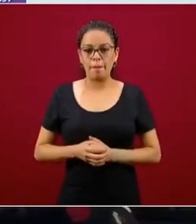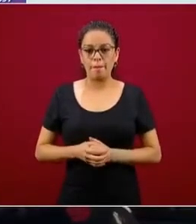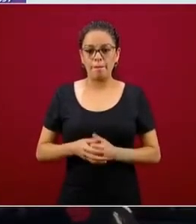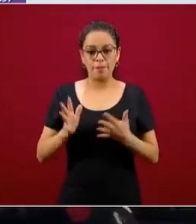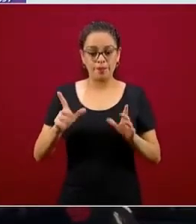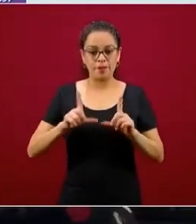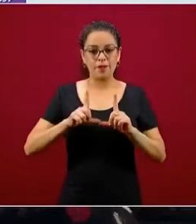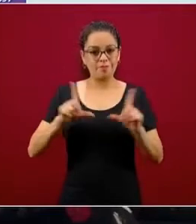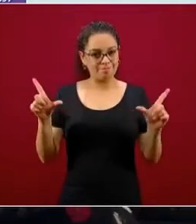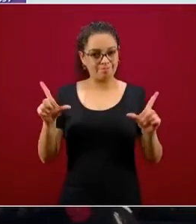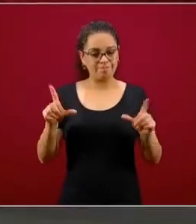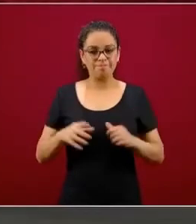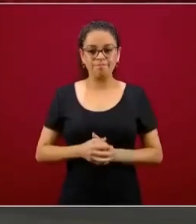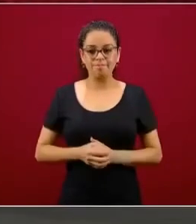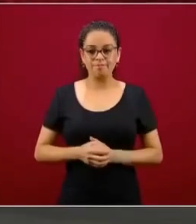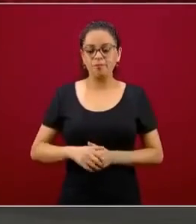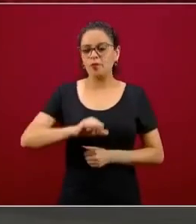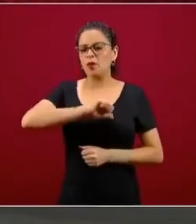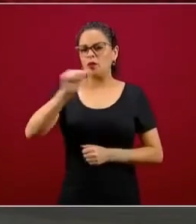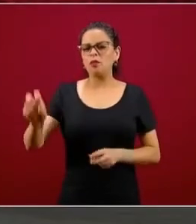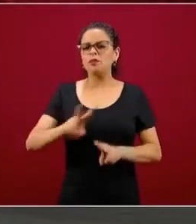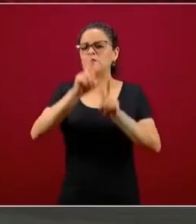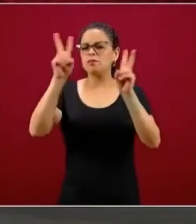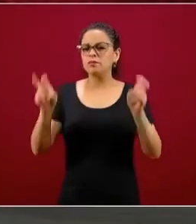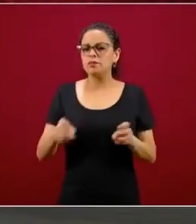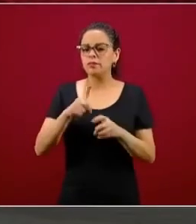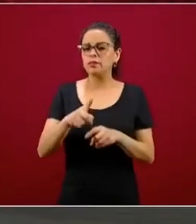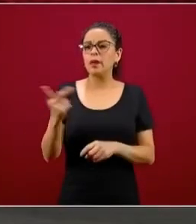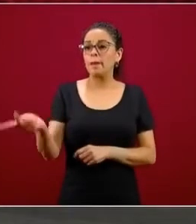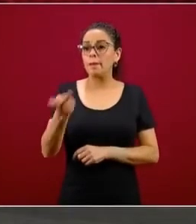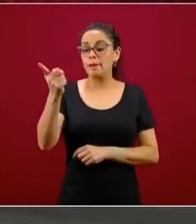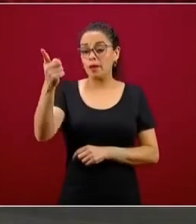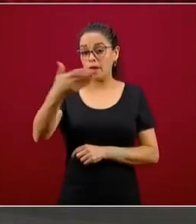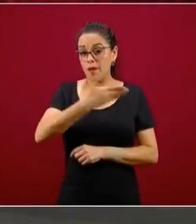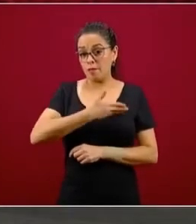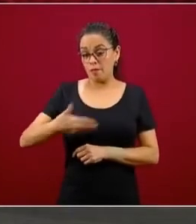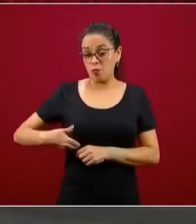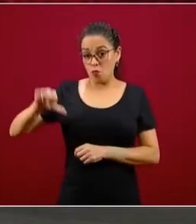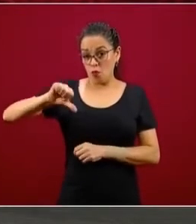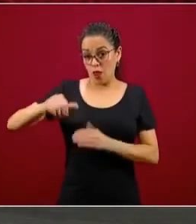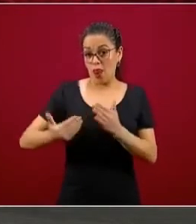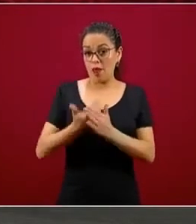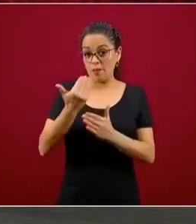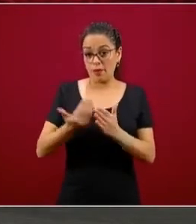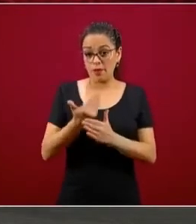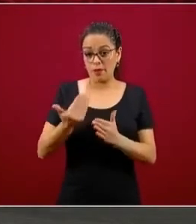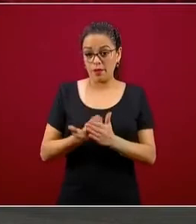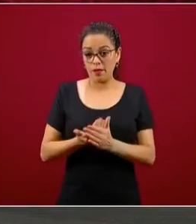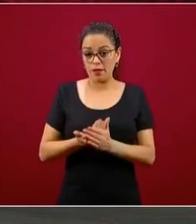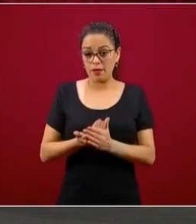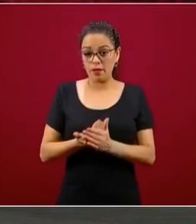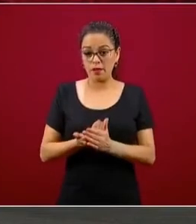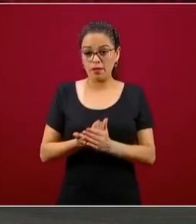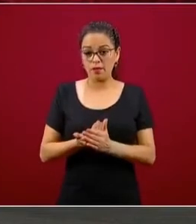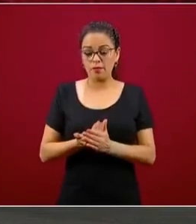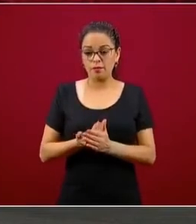Listo. Otro tema que fue comentado o preguntado al presidente esta mañana y siguiendo su